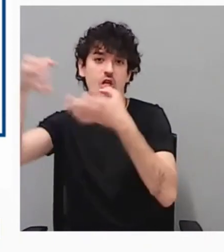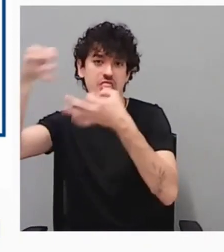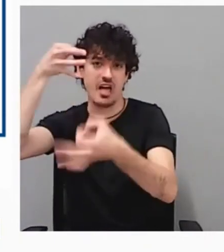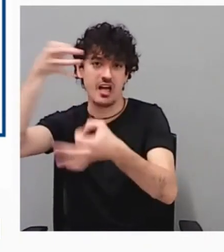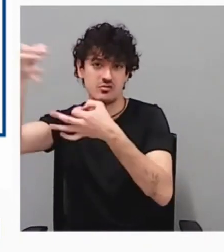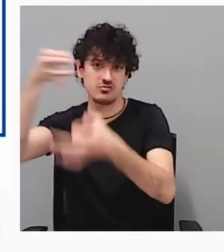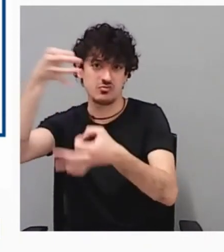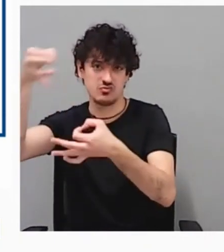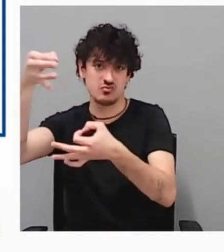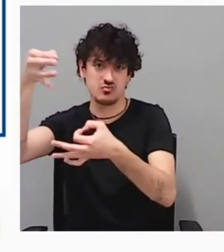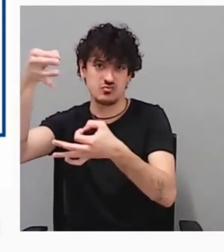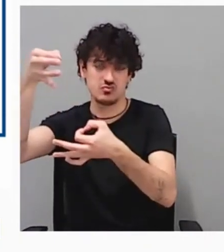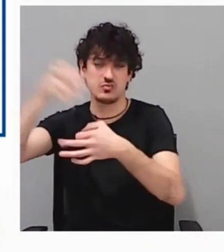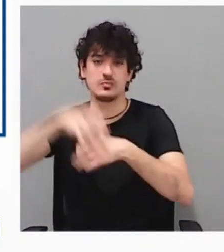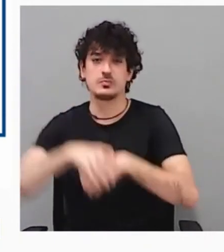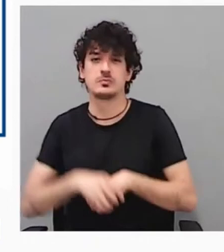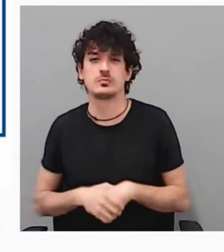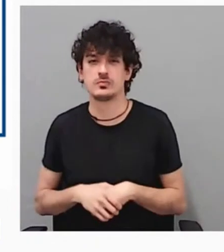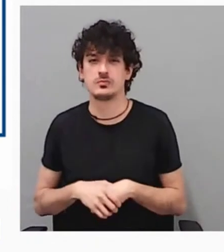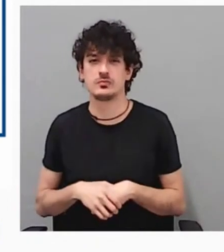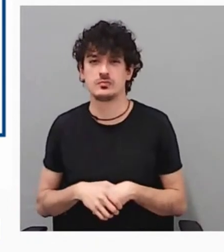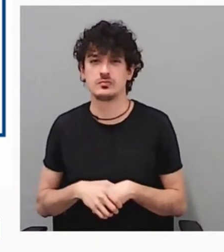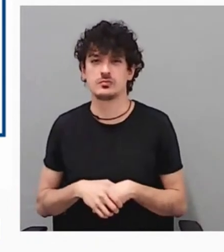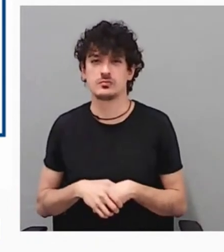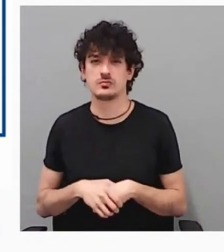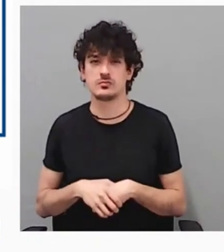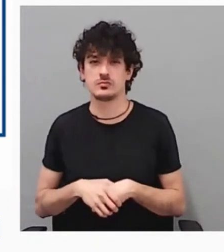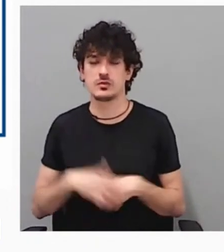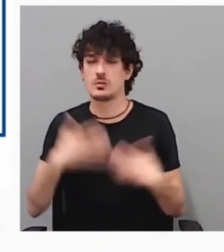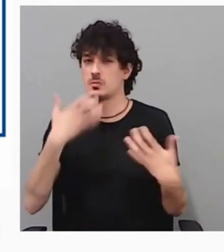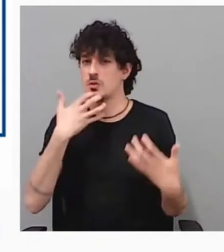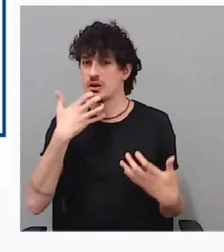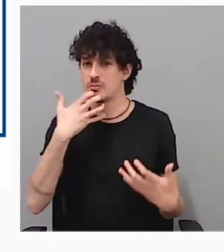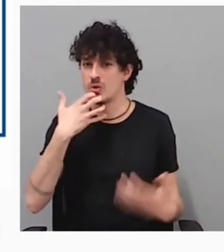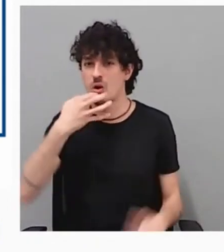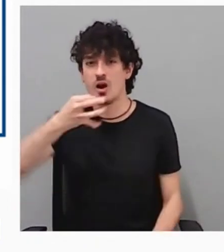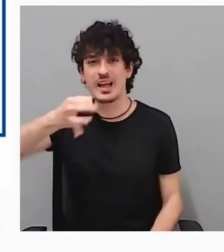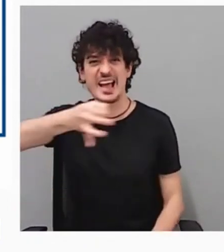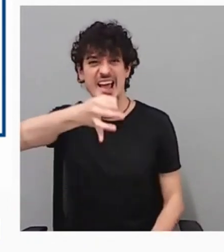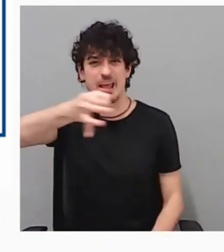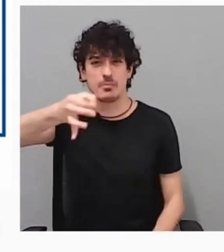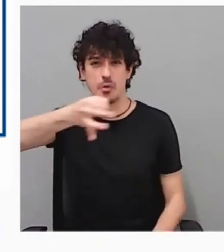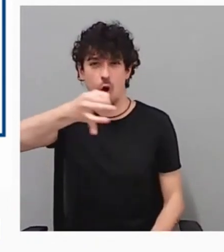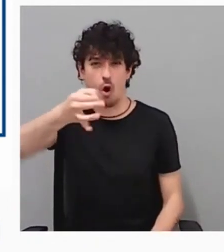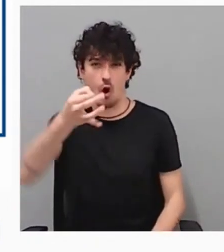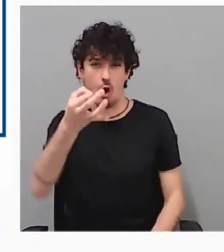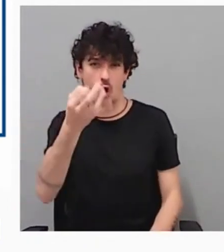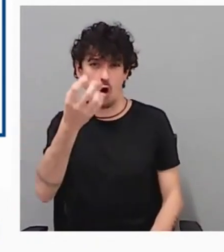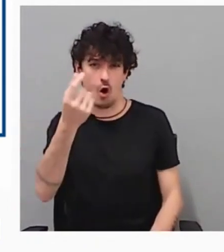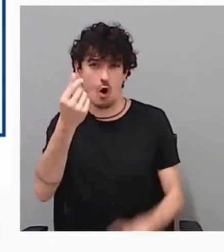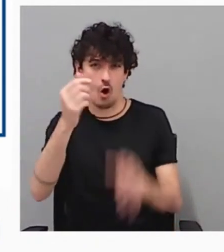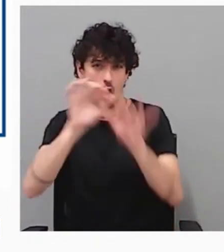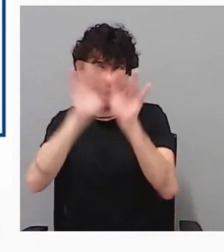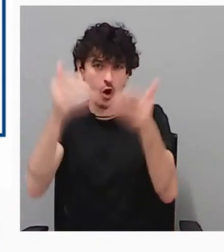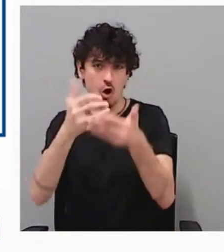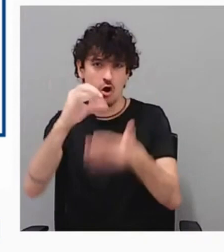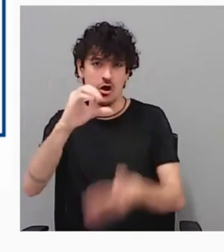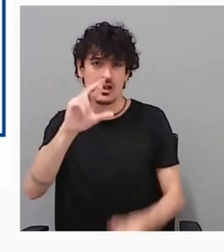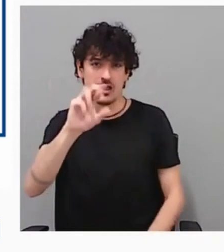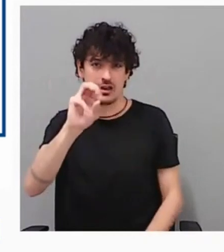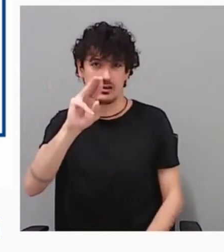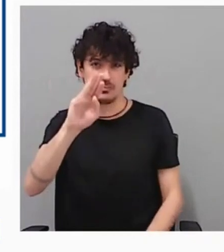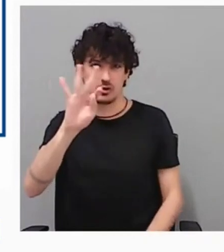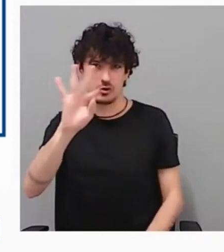blockchain en las criptomonedas gasta, una sola transacción, la misma